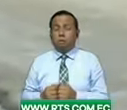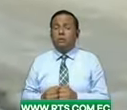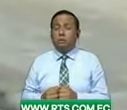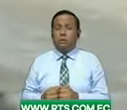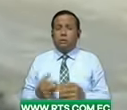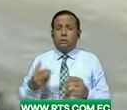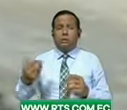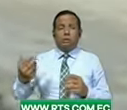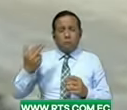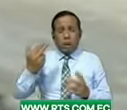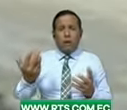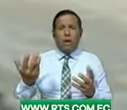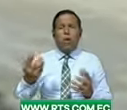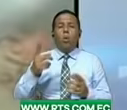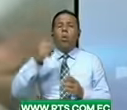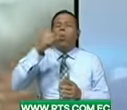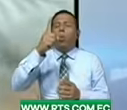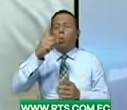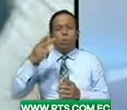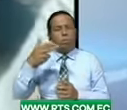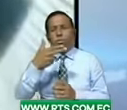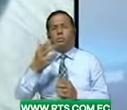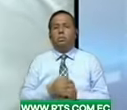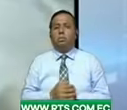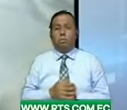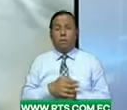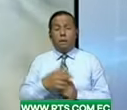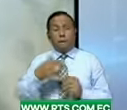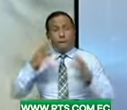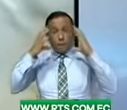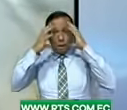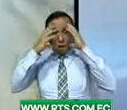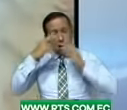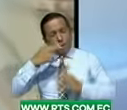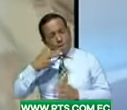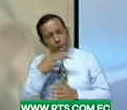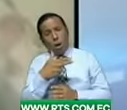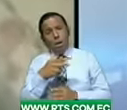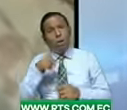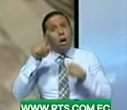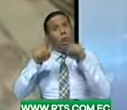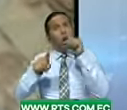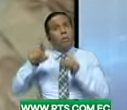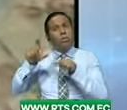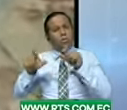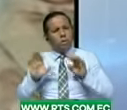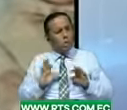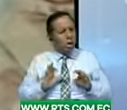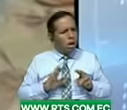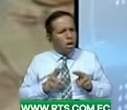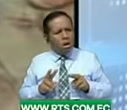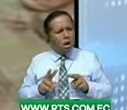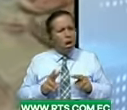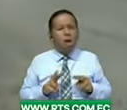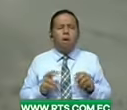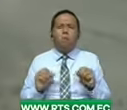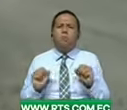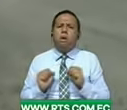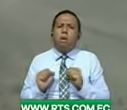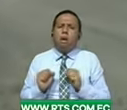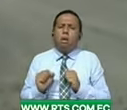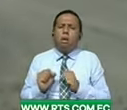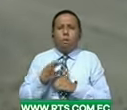del arma y solamente un tiro nomás. Le dispararon en el rostro. Algunos testigos del hecho comentan que vivieron momentos de pánico.